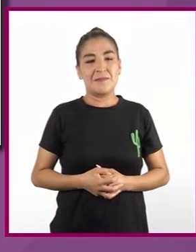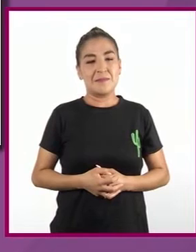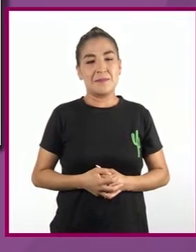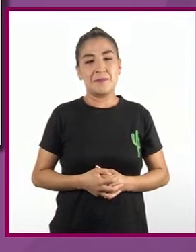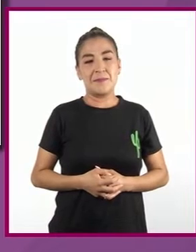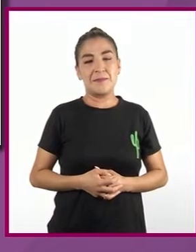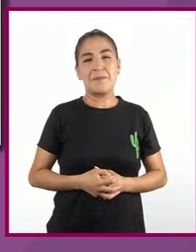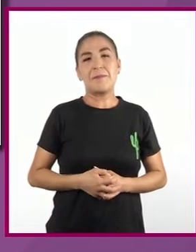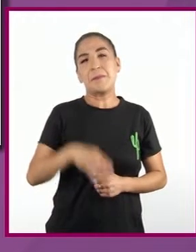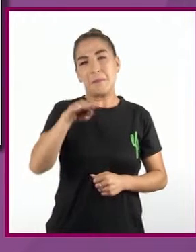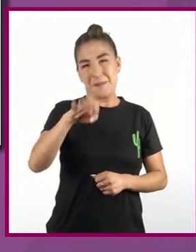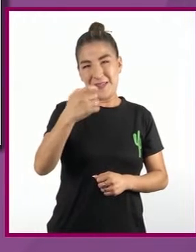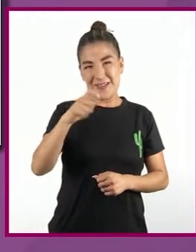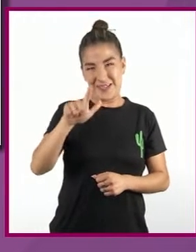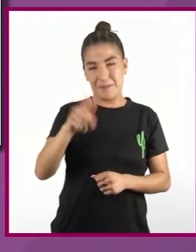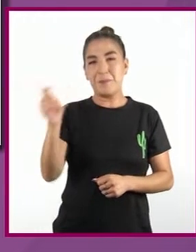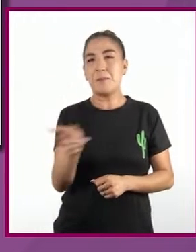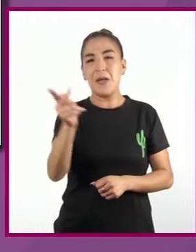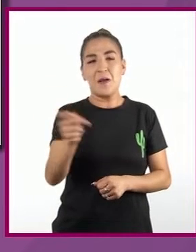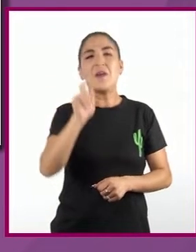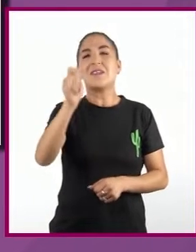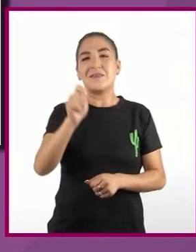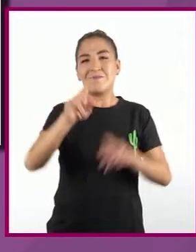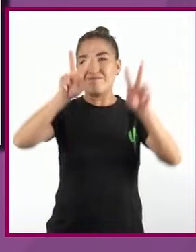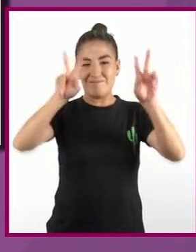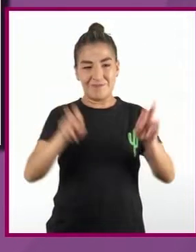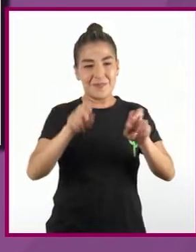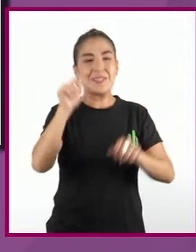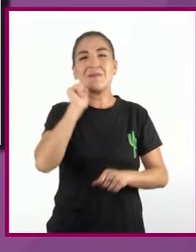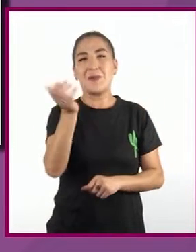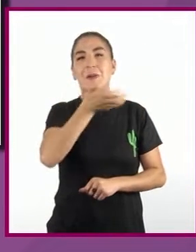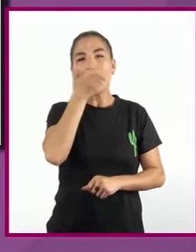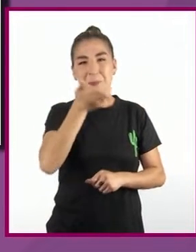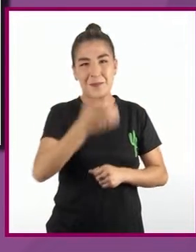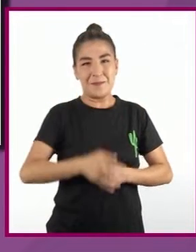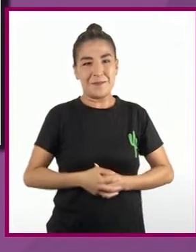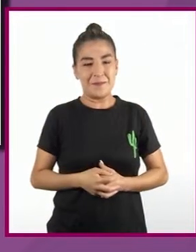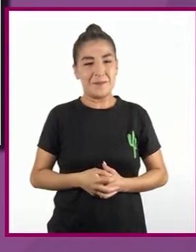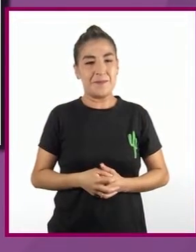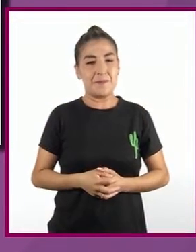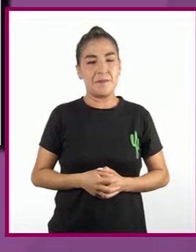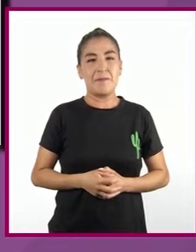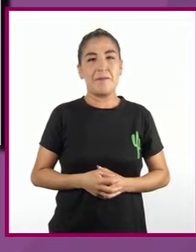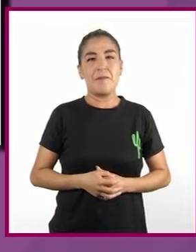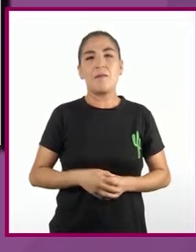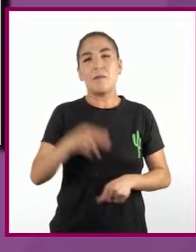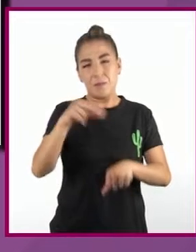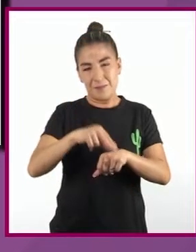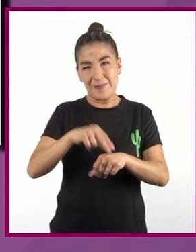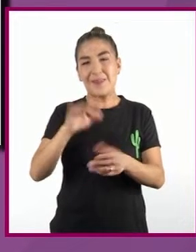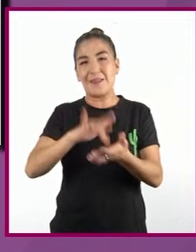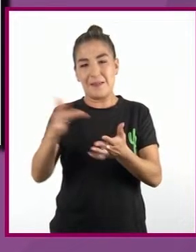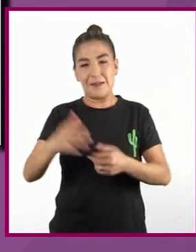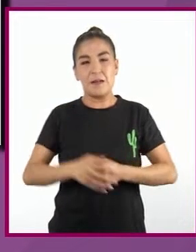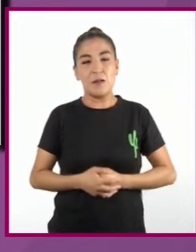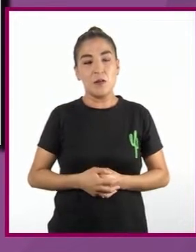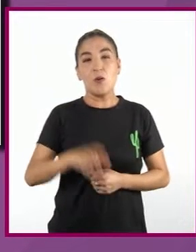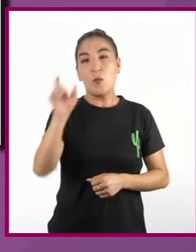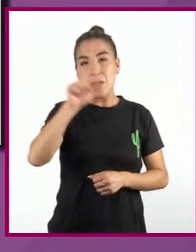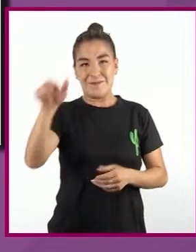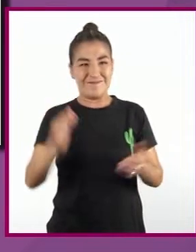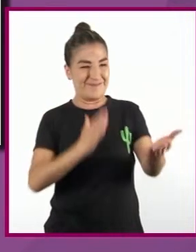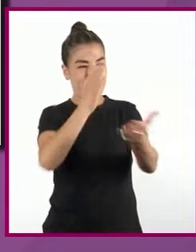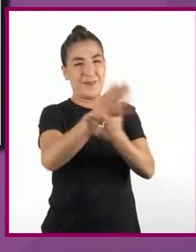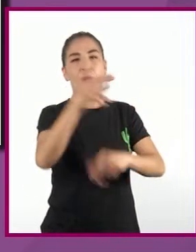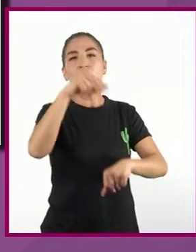Miguel Ángel, una pregunta muy conveniente para el tema que vamos a desarrollar. Doctora. Sí, gracias. Bueno, cuando vamos al